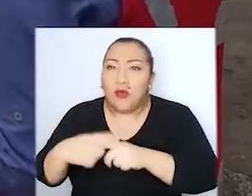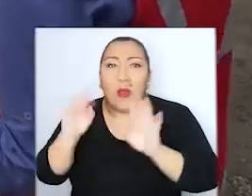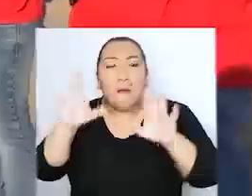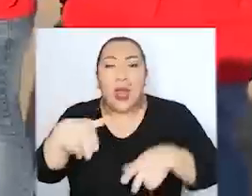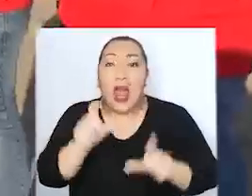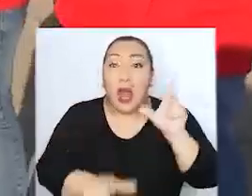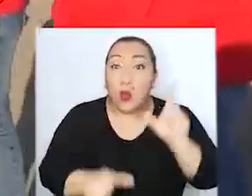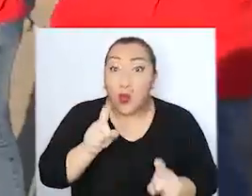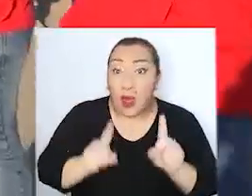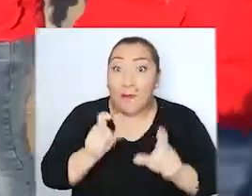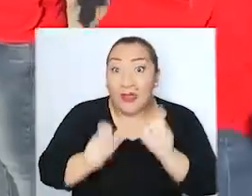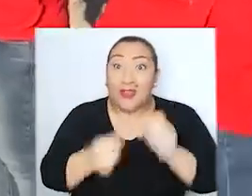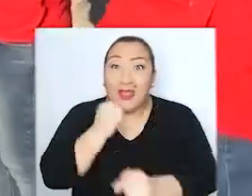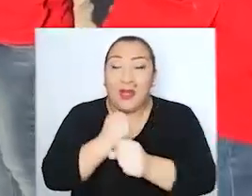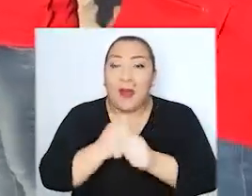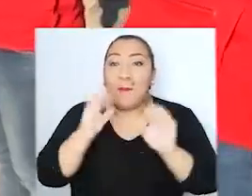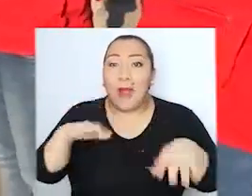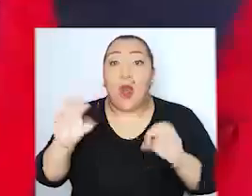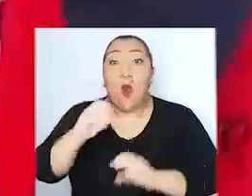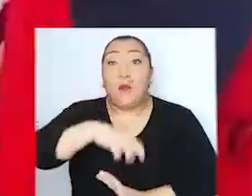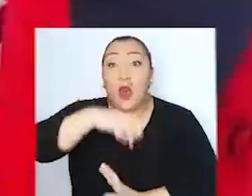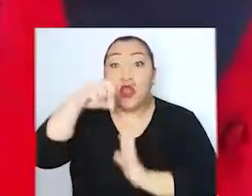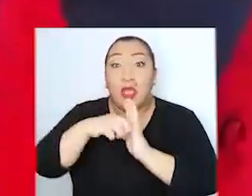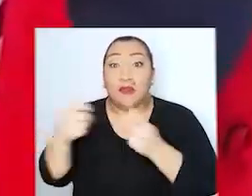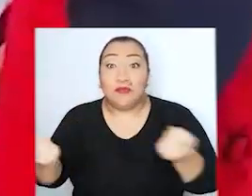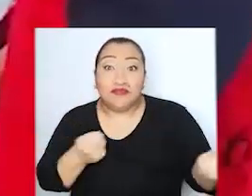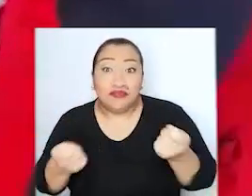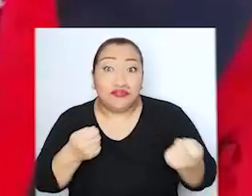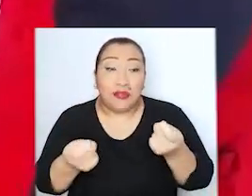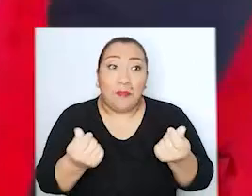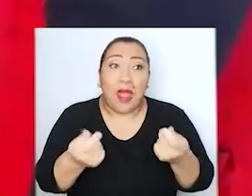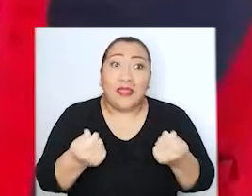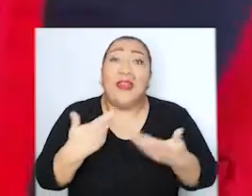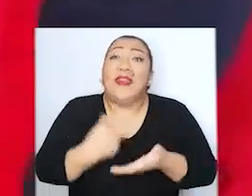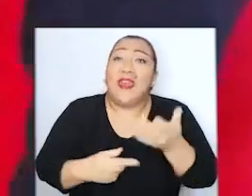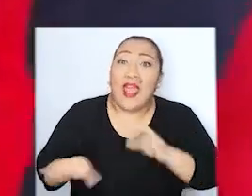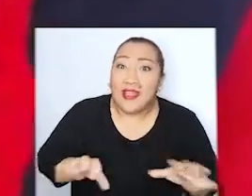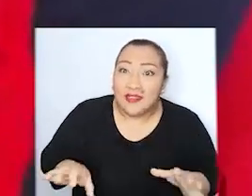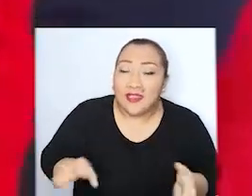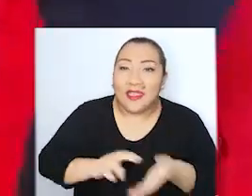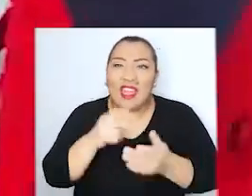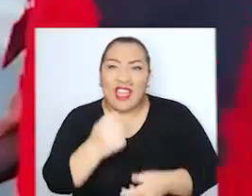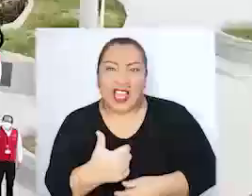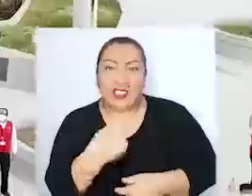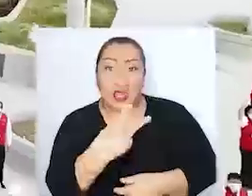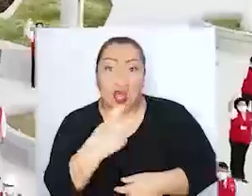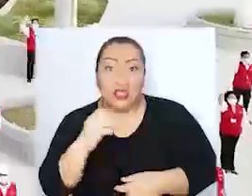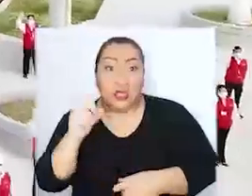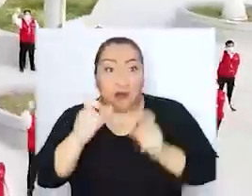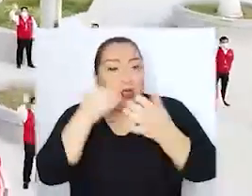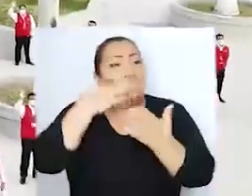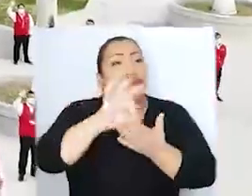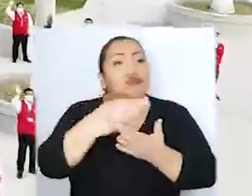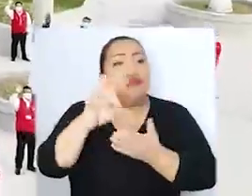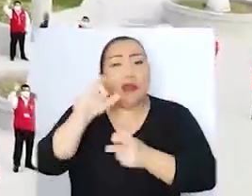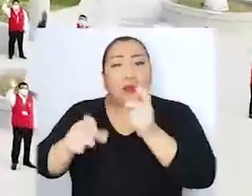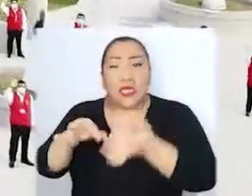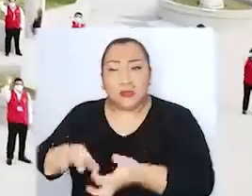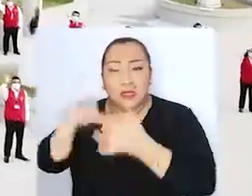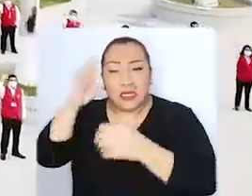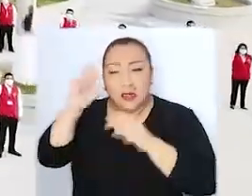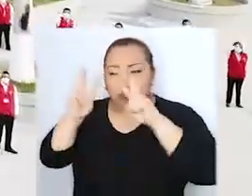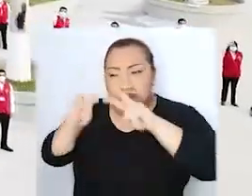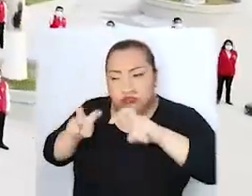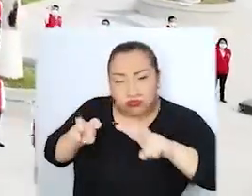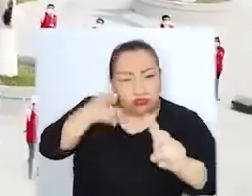corrupción y la inconducta funcional en las obras y servicios que se ejecutan en este departamento. Casi 200 auditores y